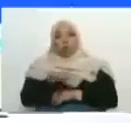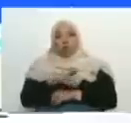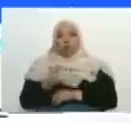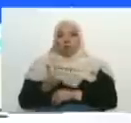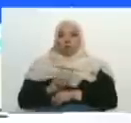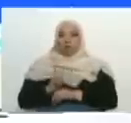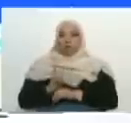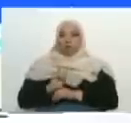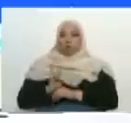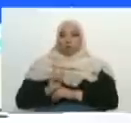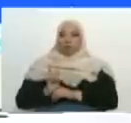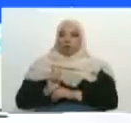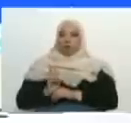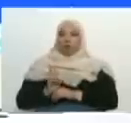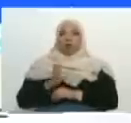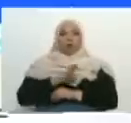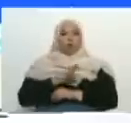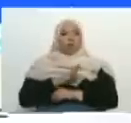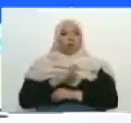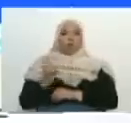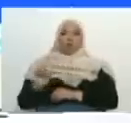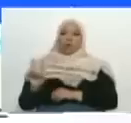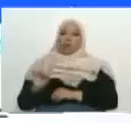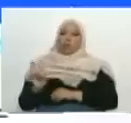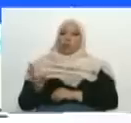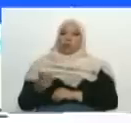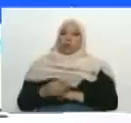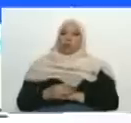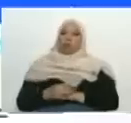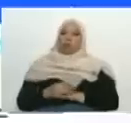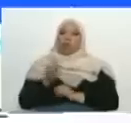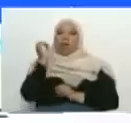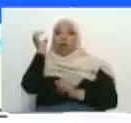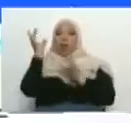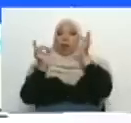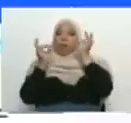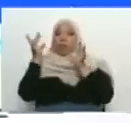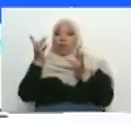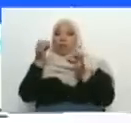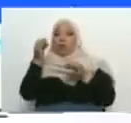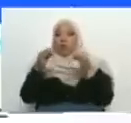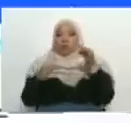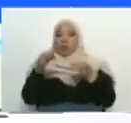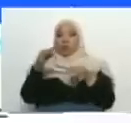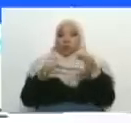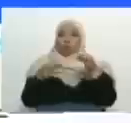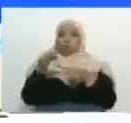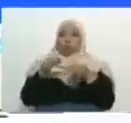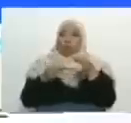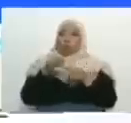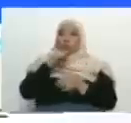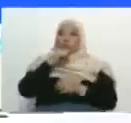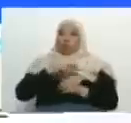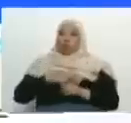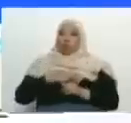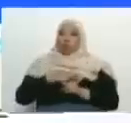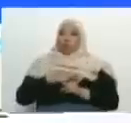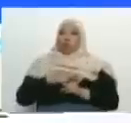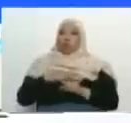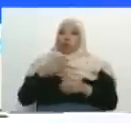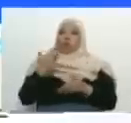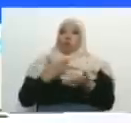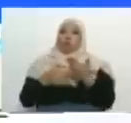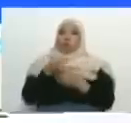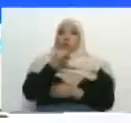Unidos. No le pertenece. Y se inventaron toda esta historia de un tribunal, se inventaron la historia y se